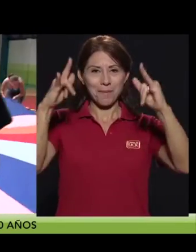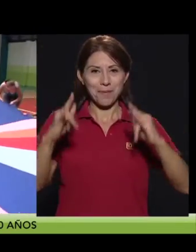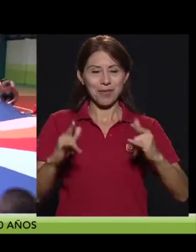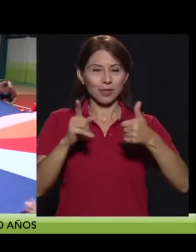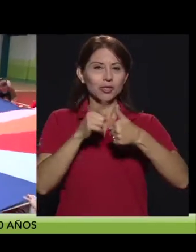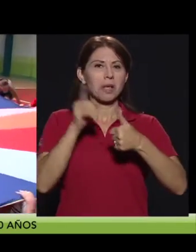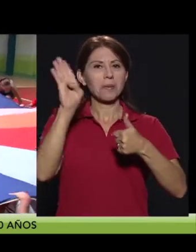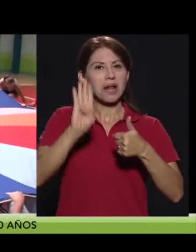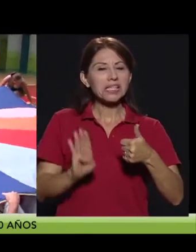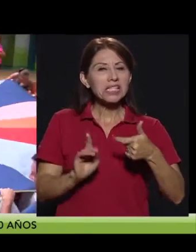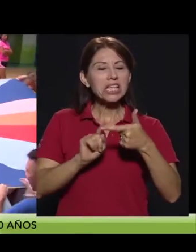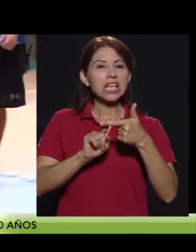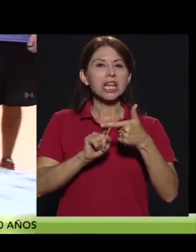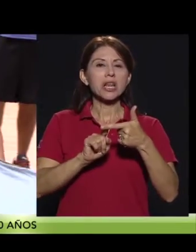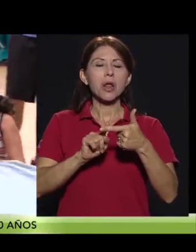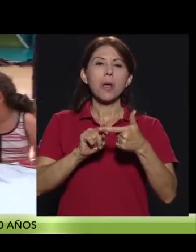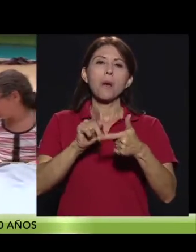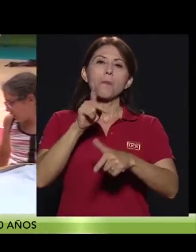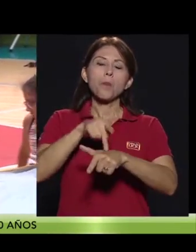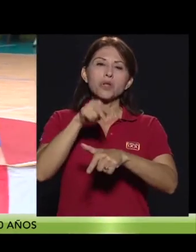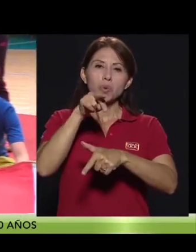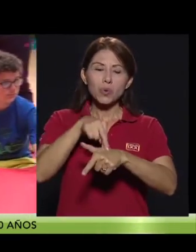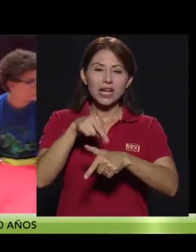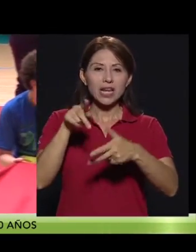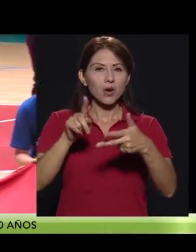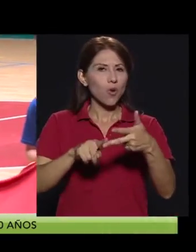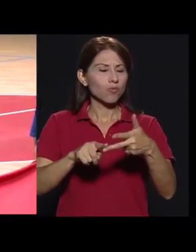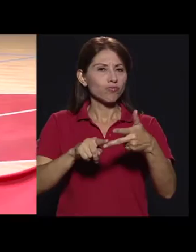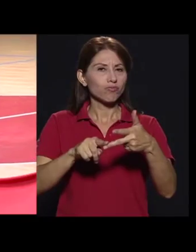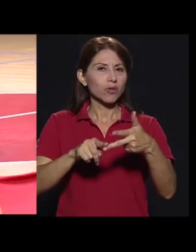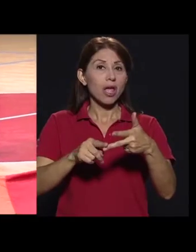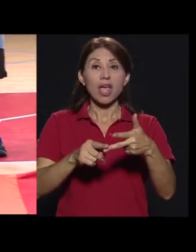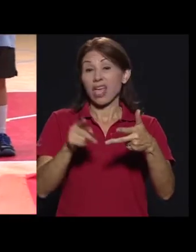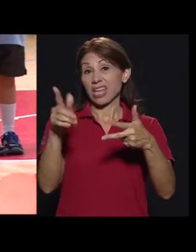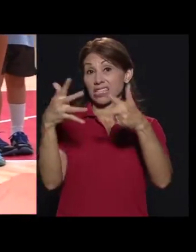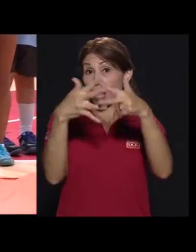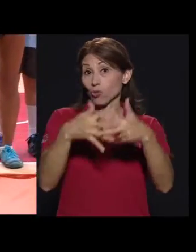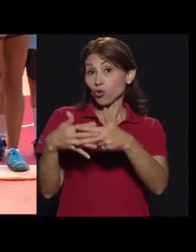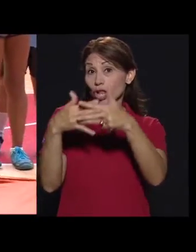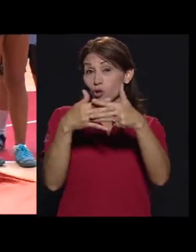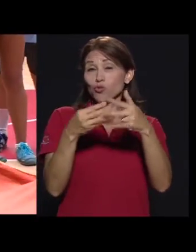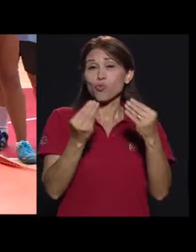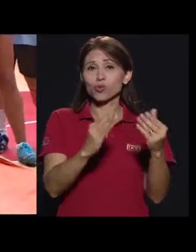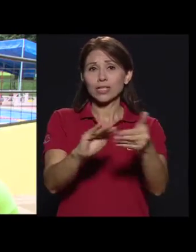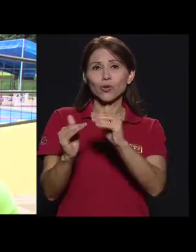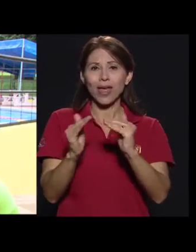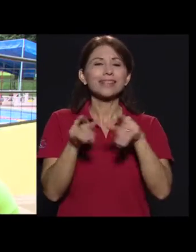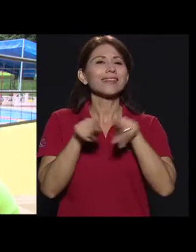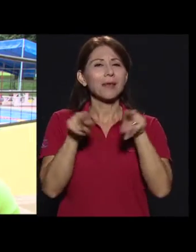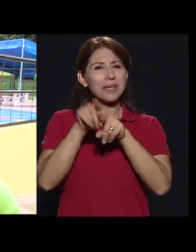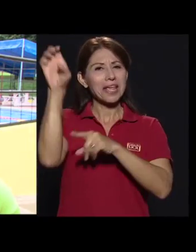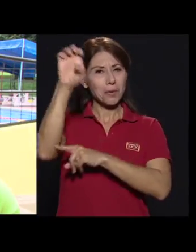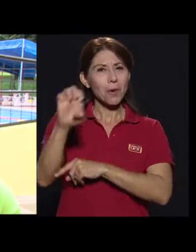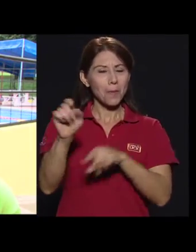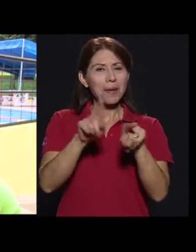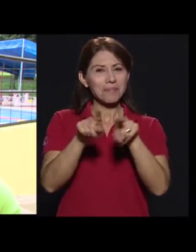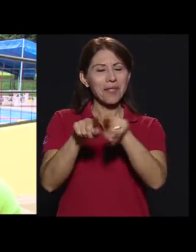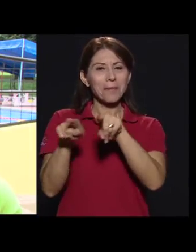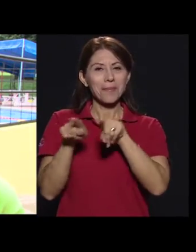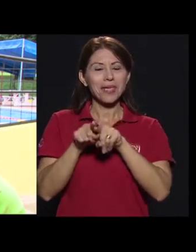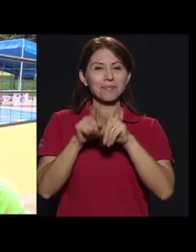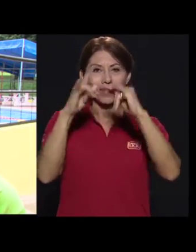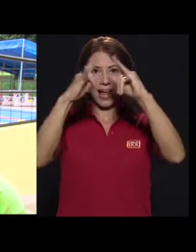en Puerto Rico, en muchas ciudades de Estados Unidos y en Europa también ya hay en varios países Campabilities.